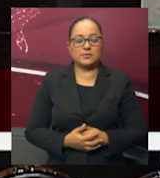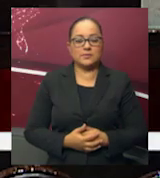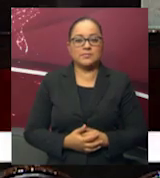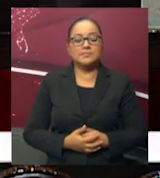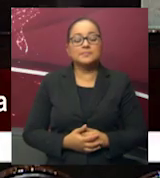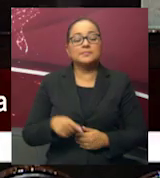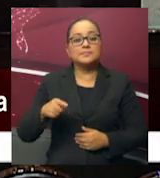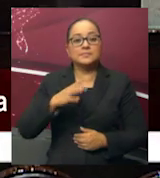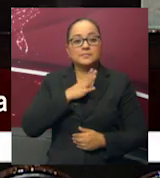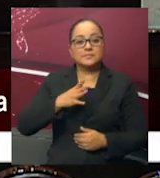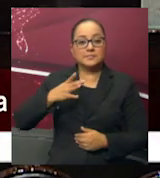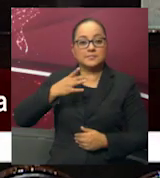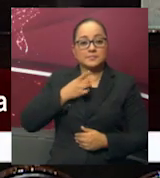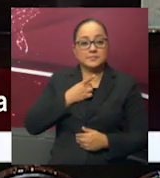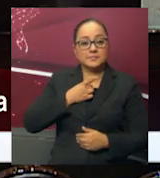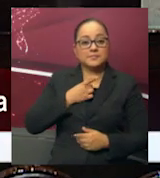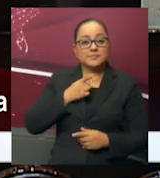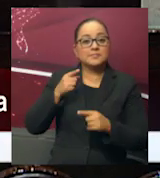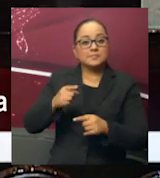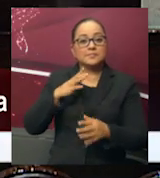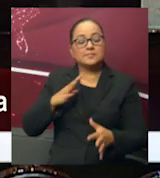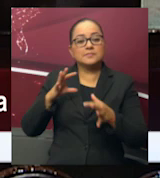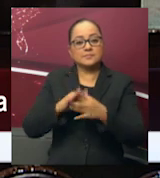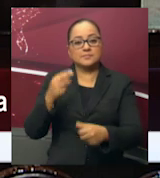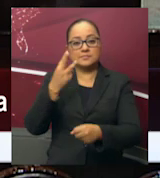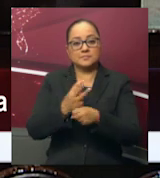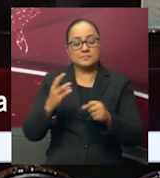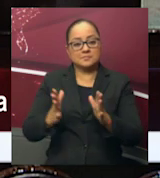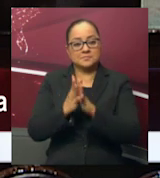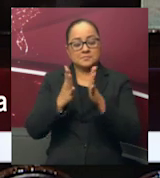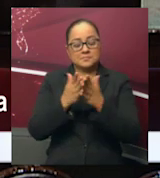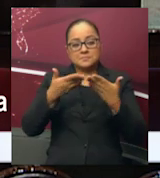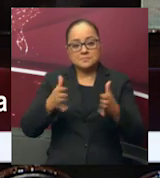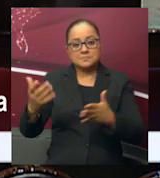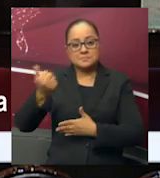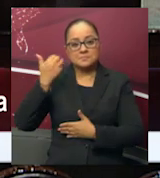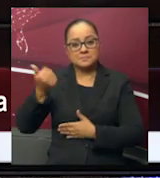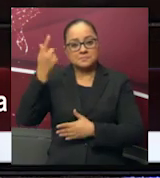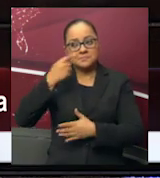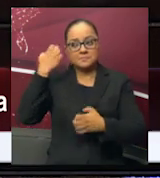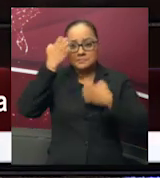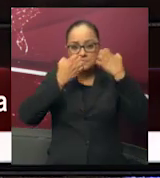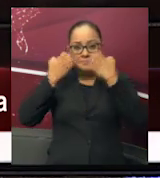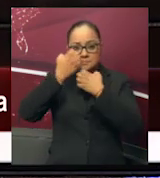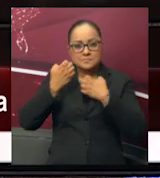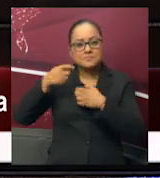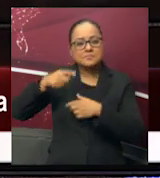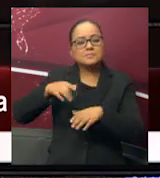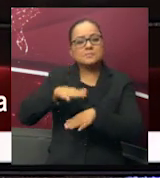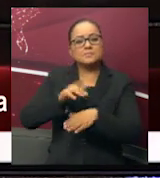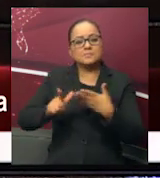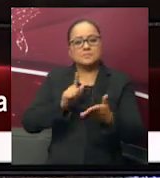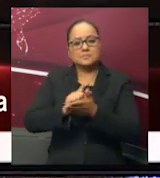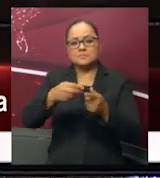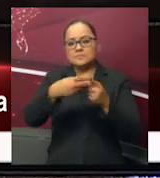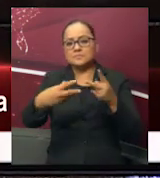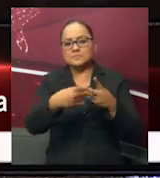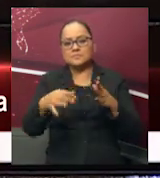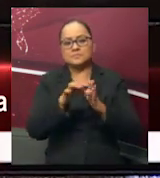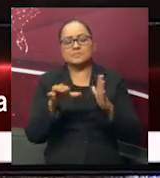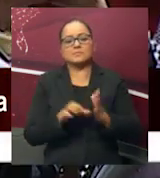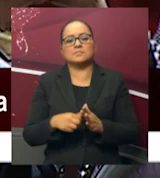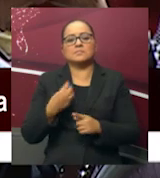En el Palacio Legislativo de San Lázaro se desarrolló la tercera audiencia pública en torno al análisis y discusión de las leyes secundarias de la reforma a los artículos